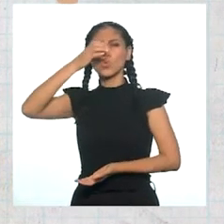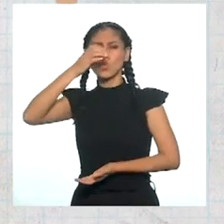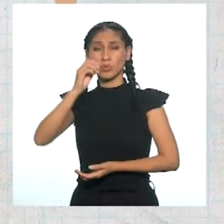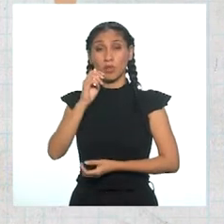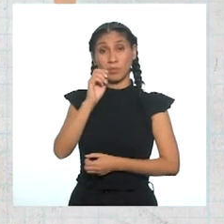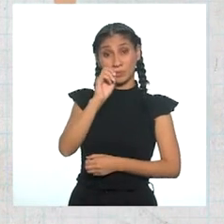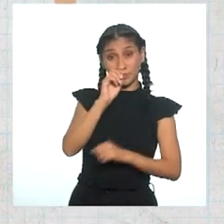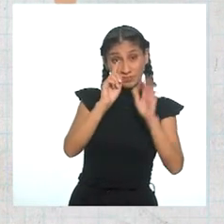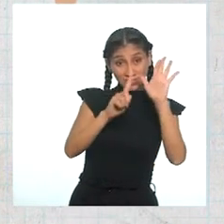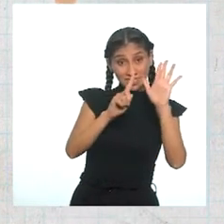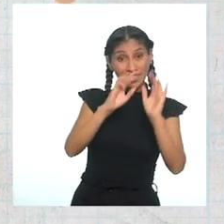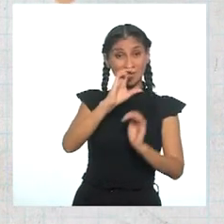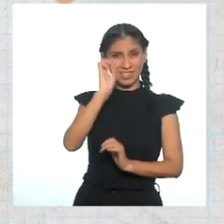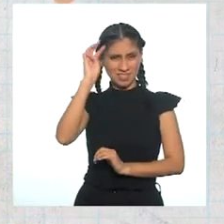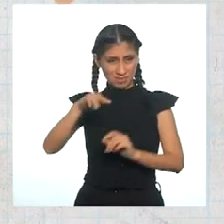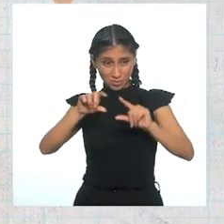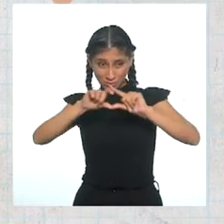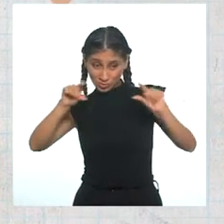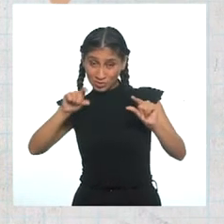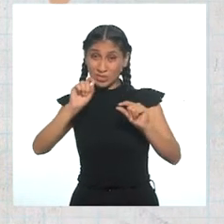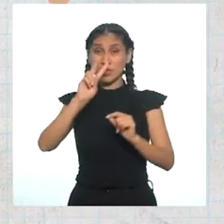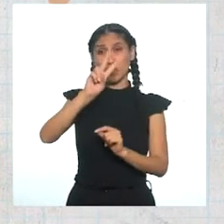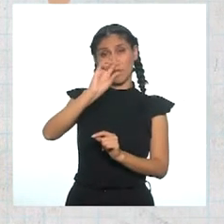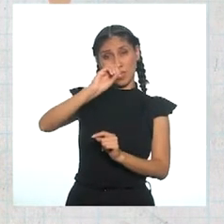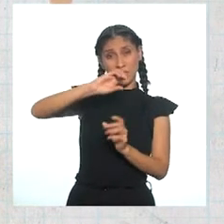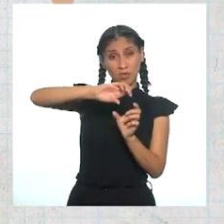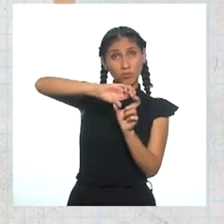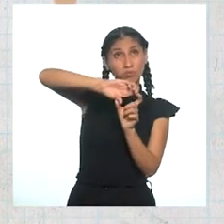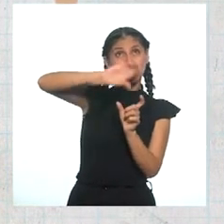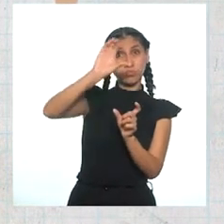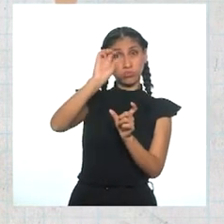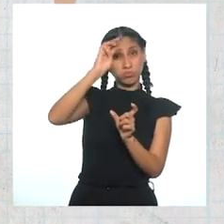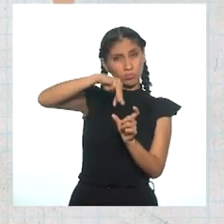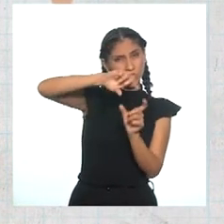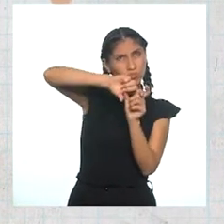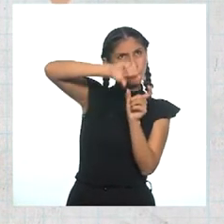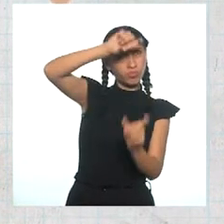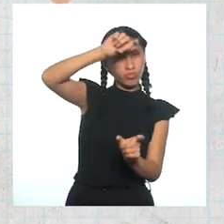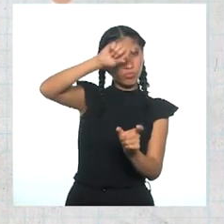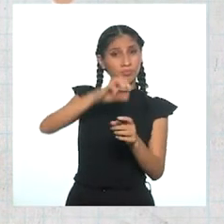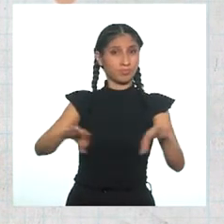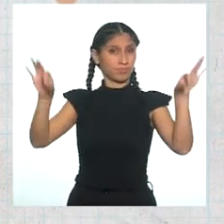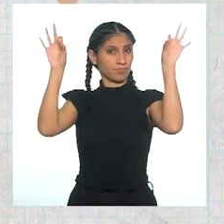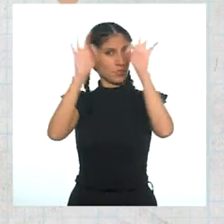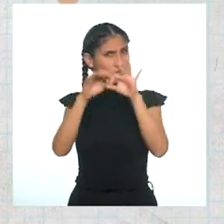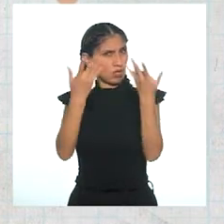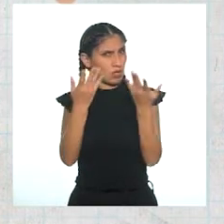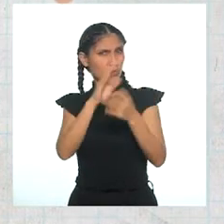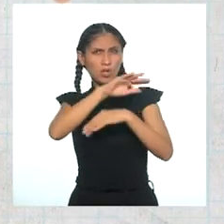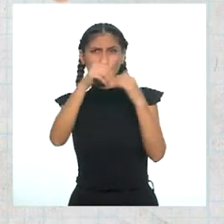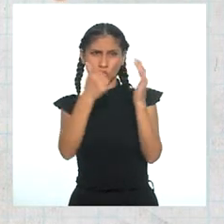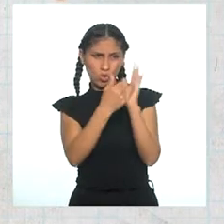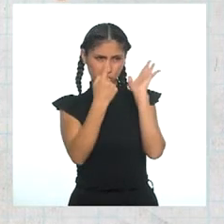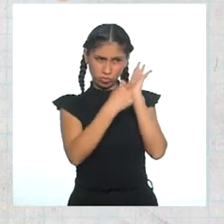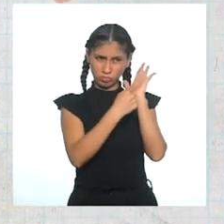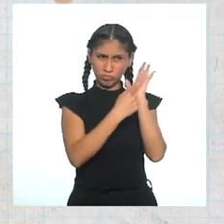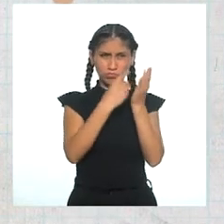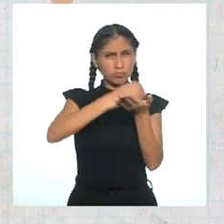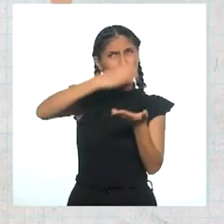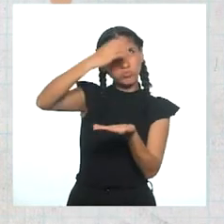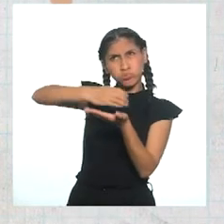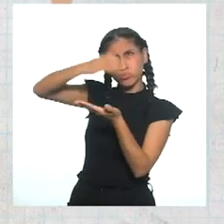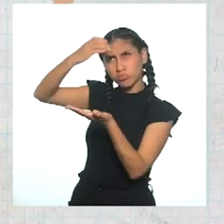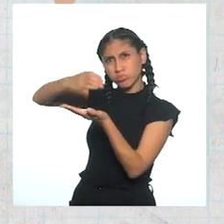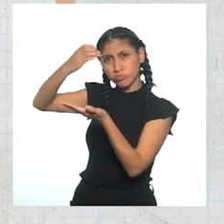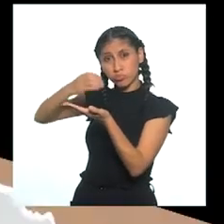y 20 centímetros de altura. Es importante destacar que todos tienen forma de